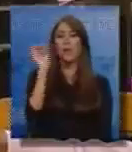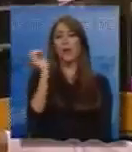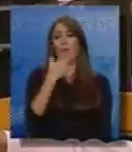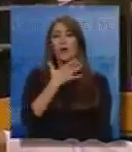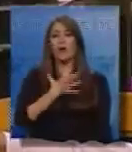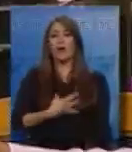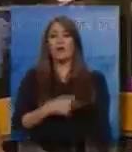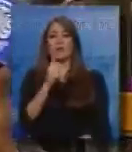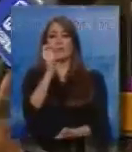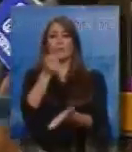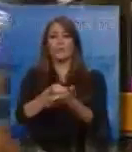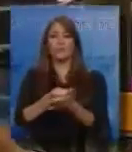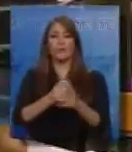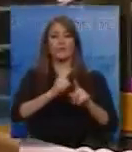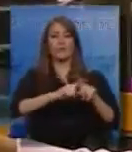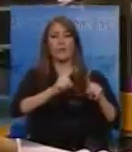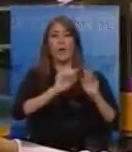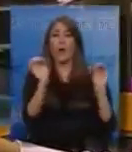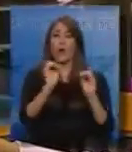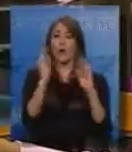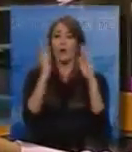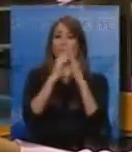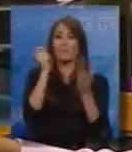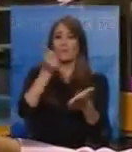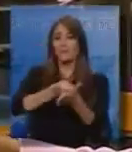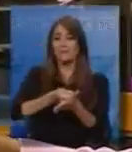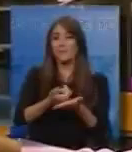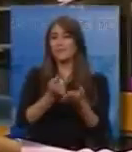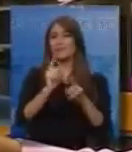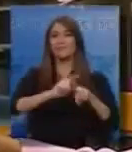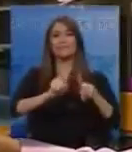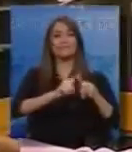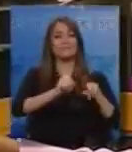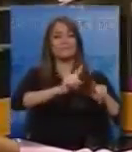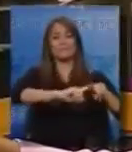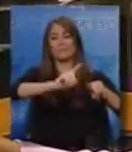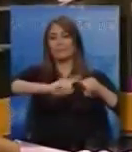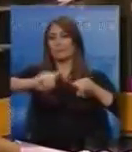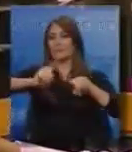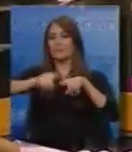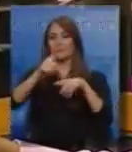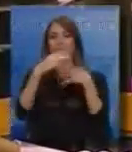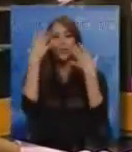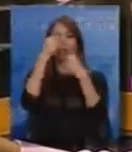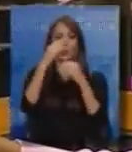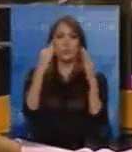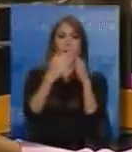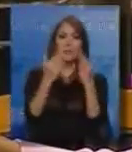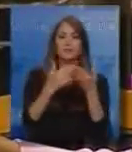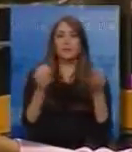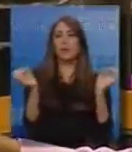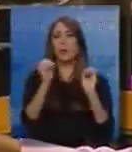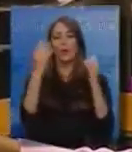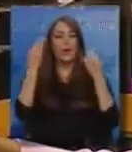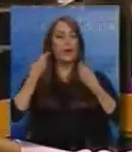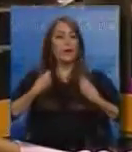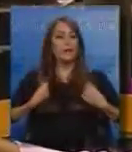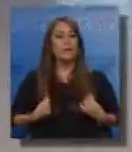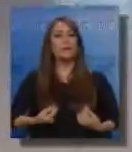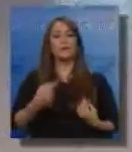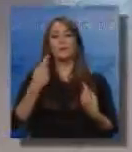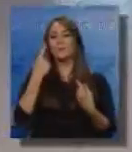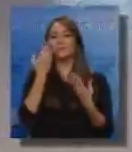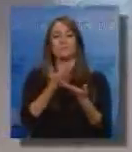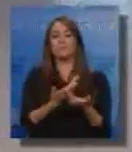de bisutería. Una vivienda también. Una vivienda, aquí usted puede tener productos para la casa, productos para el cabello, para la